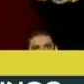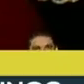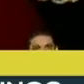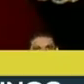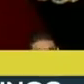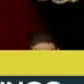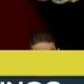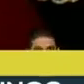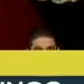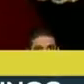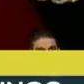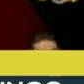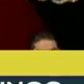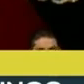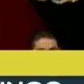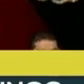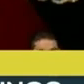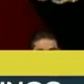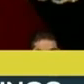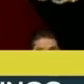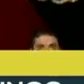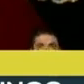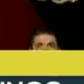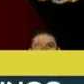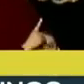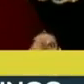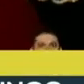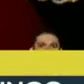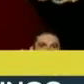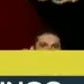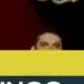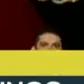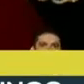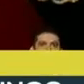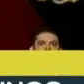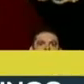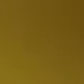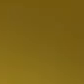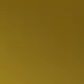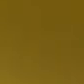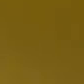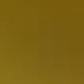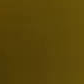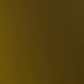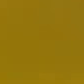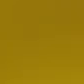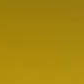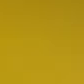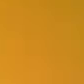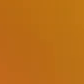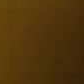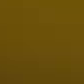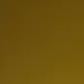a ser incluidas en el nuevo decreto que sustituya al anterior.